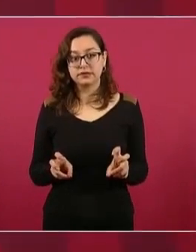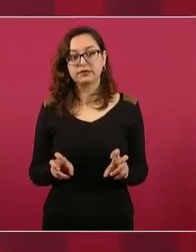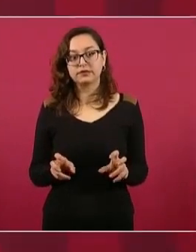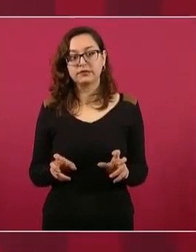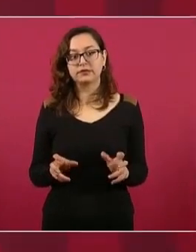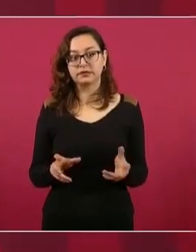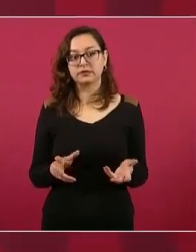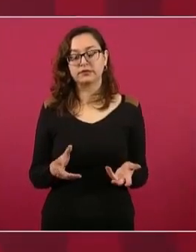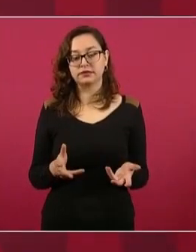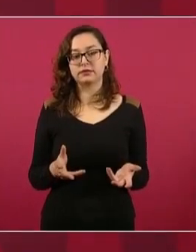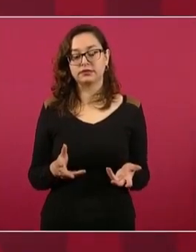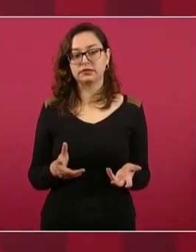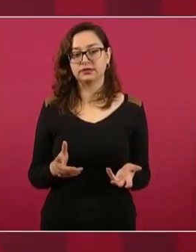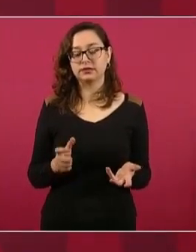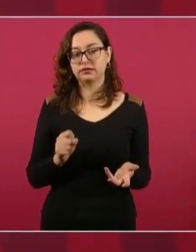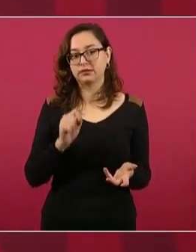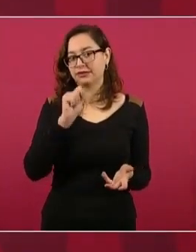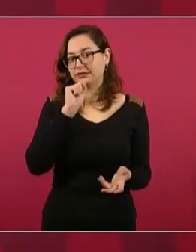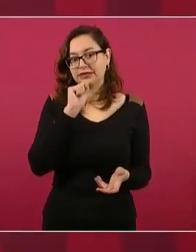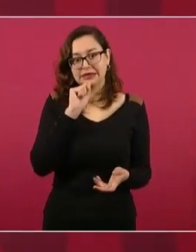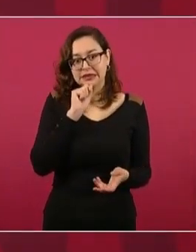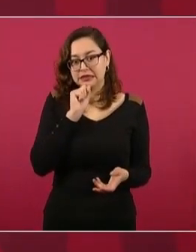que